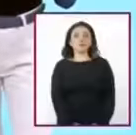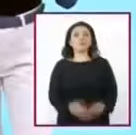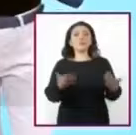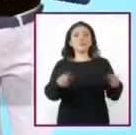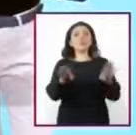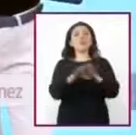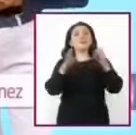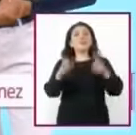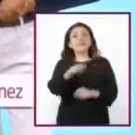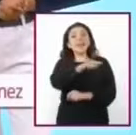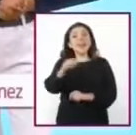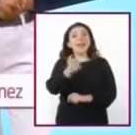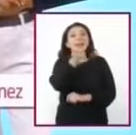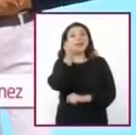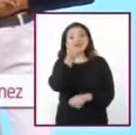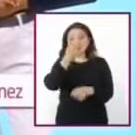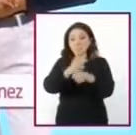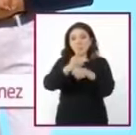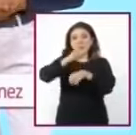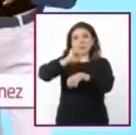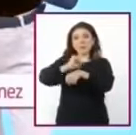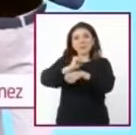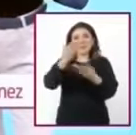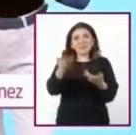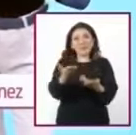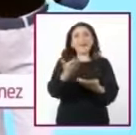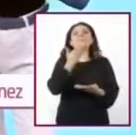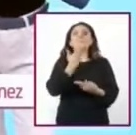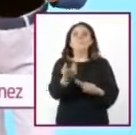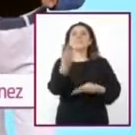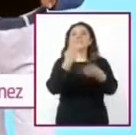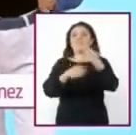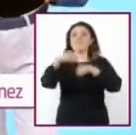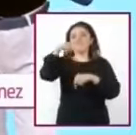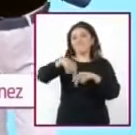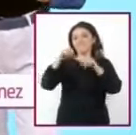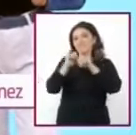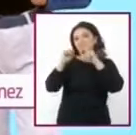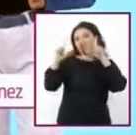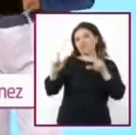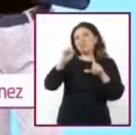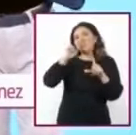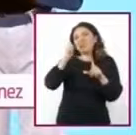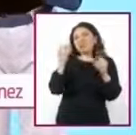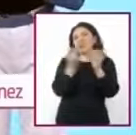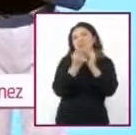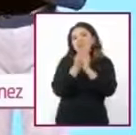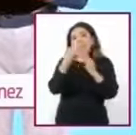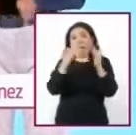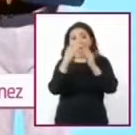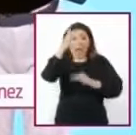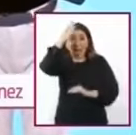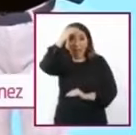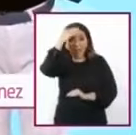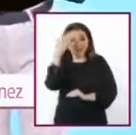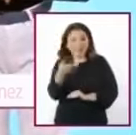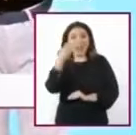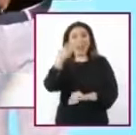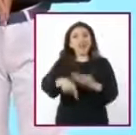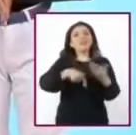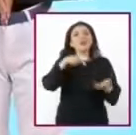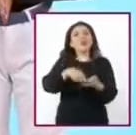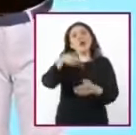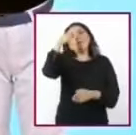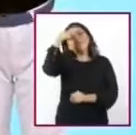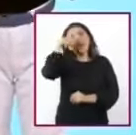¿Qué tal, alumnas y alumnos de primer grado de secundaria? Sean bienvenidas y bienvenidos a la programación de Aprende en Casa. Este es